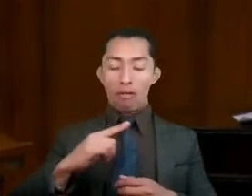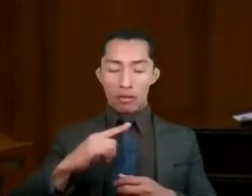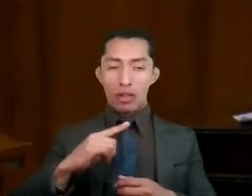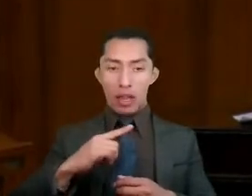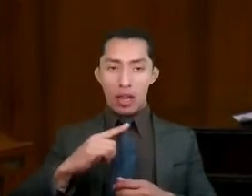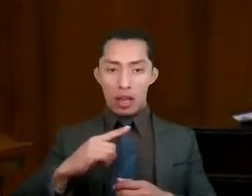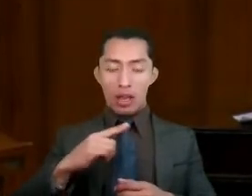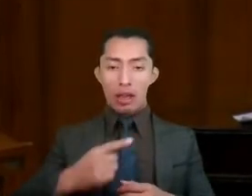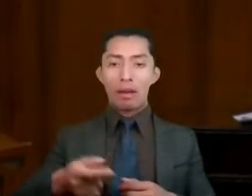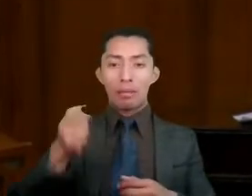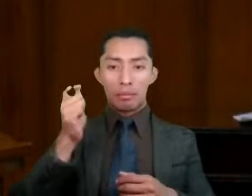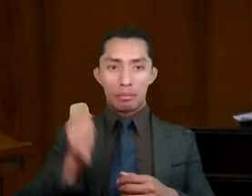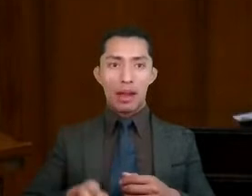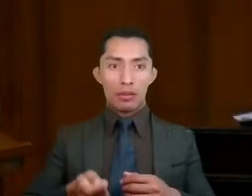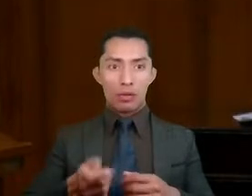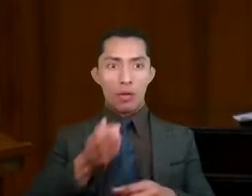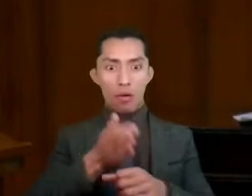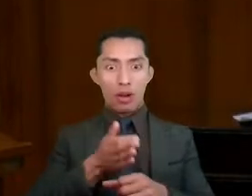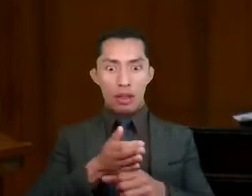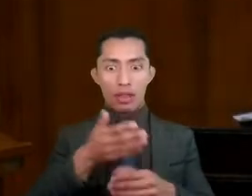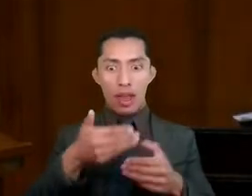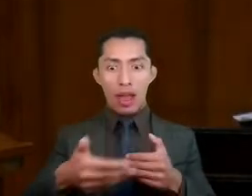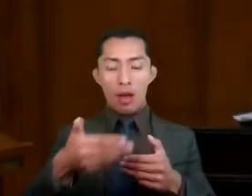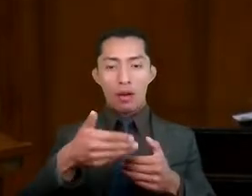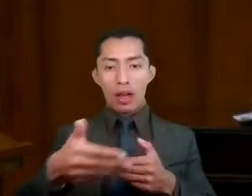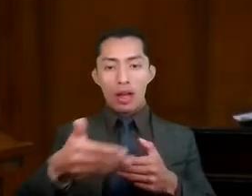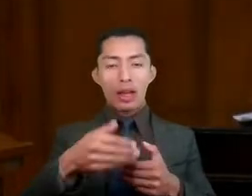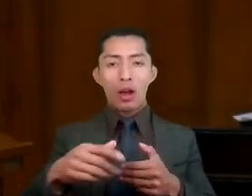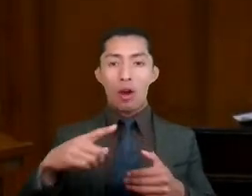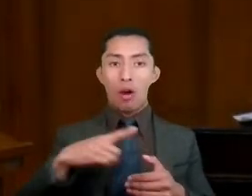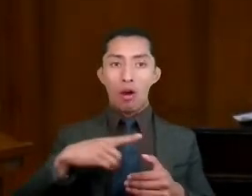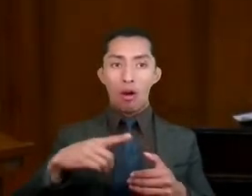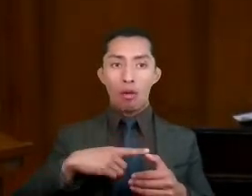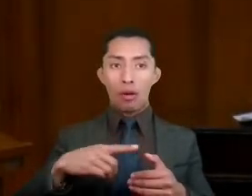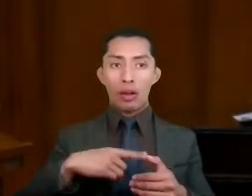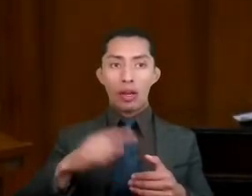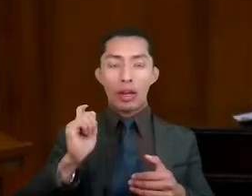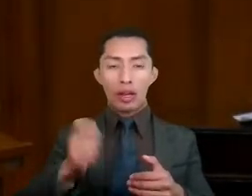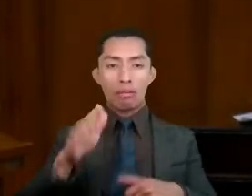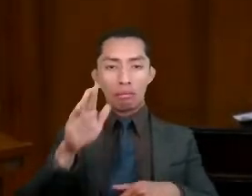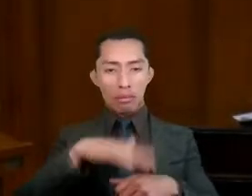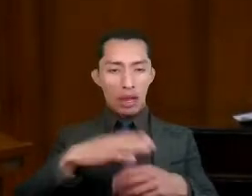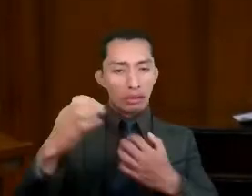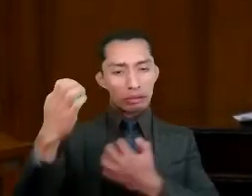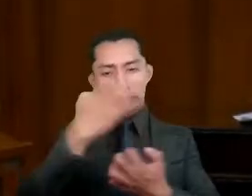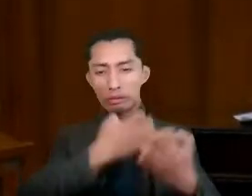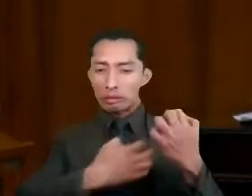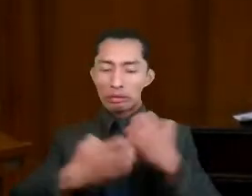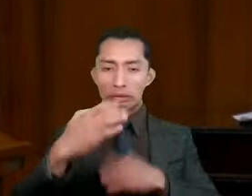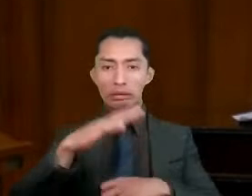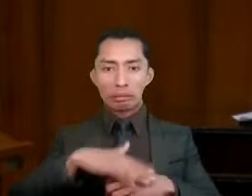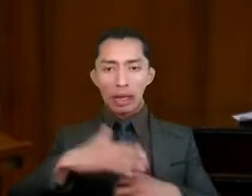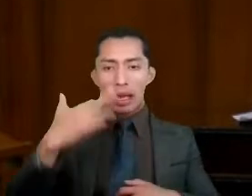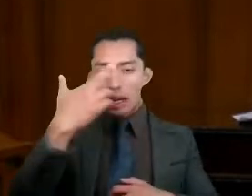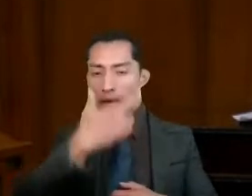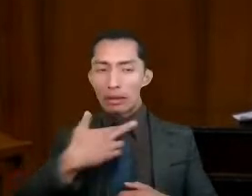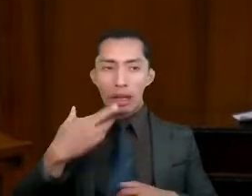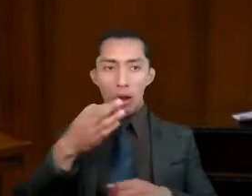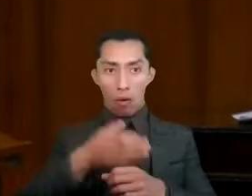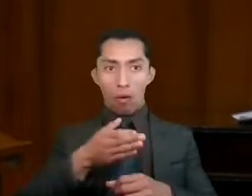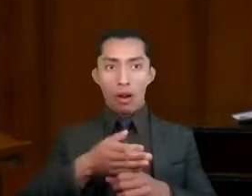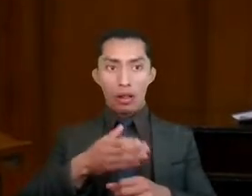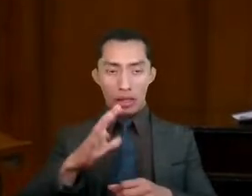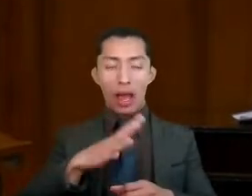el de Alfredo del Mazo Maza, ha sido uno de los gobiernos en la historia más auditados y estamos en este momento terminando